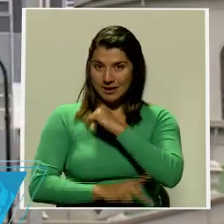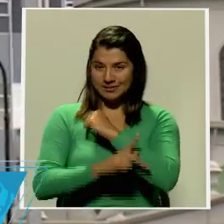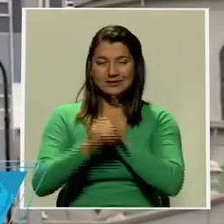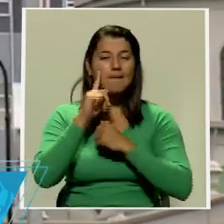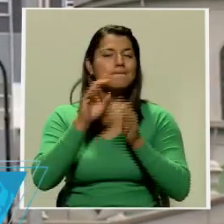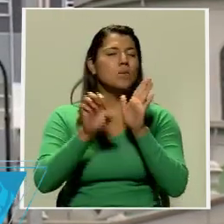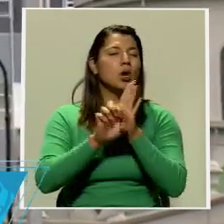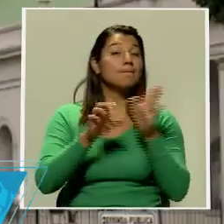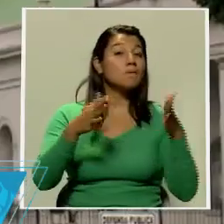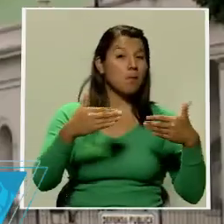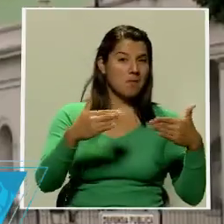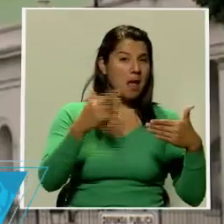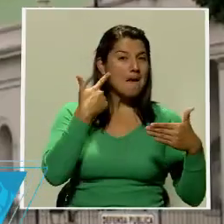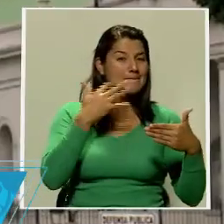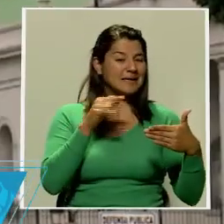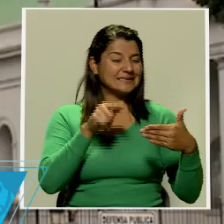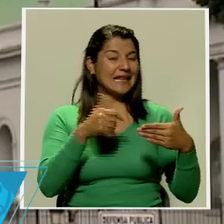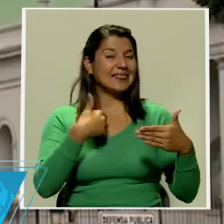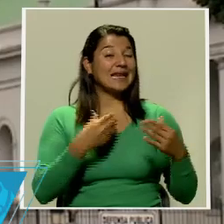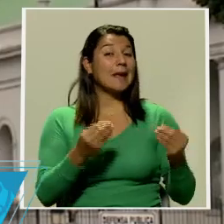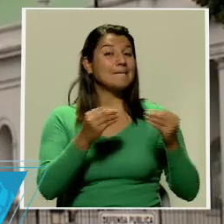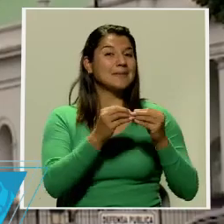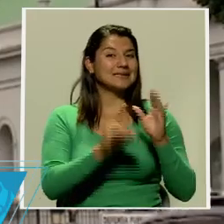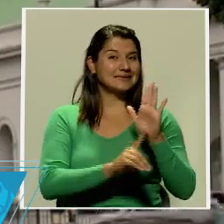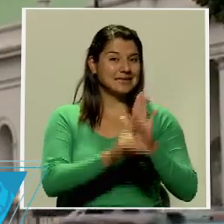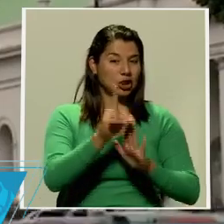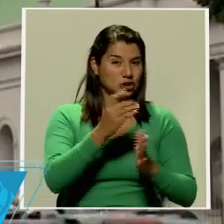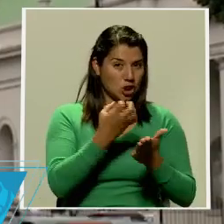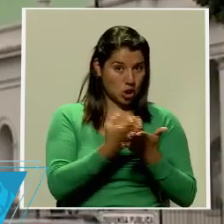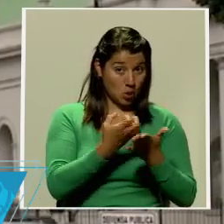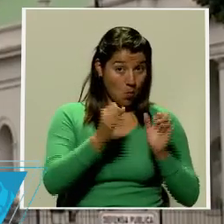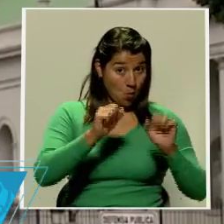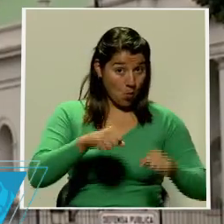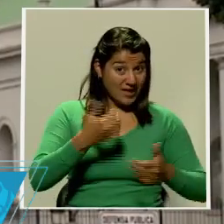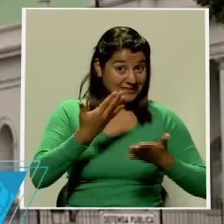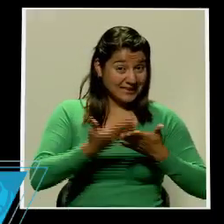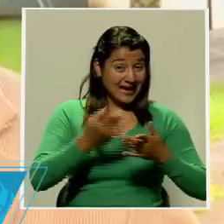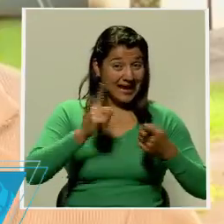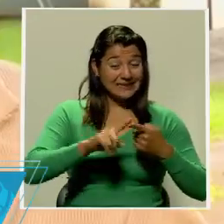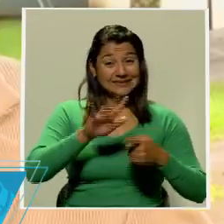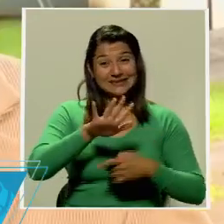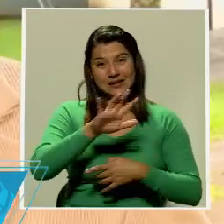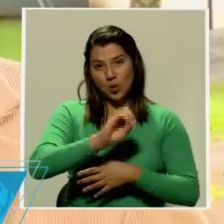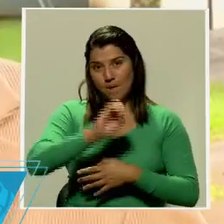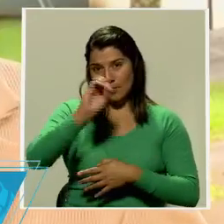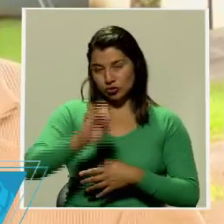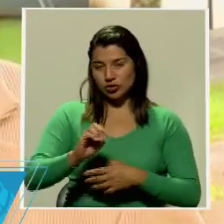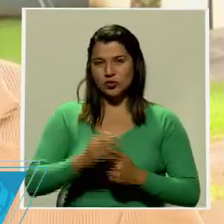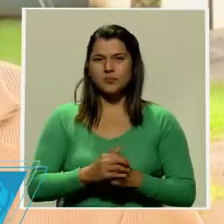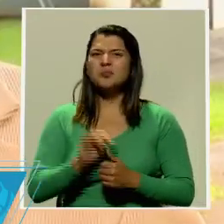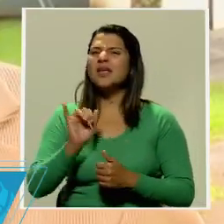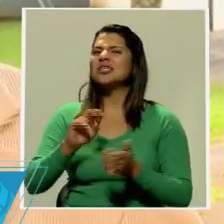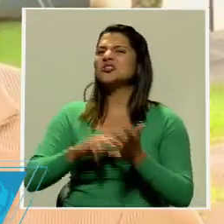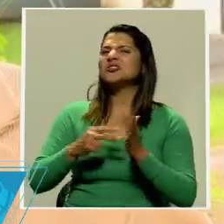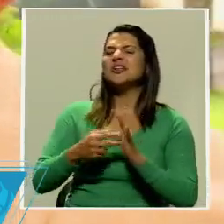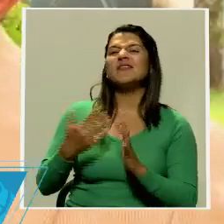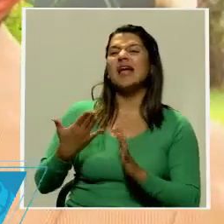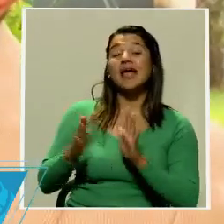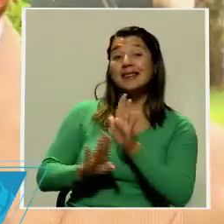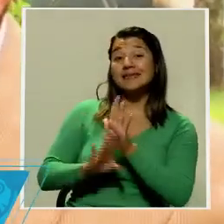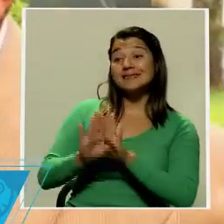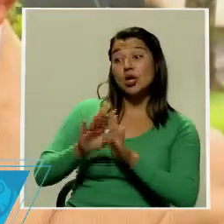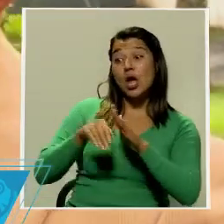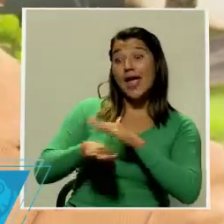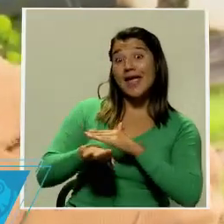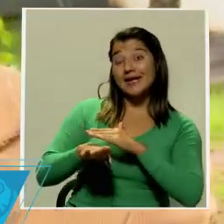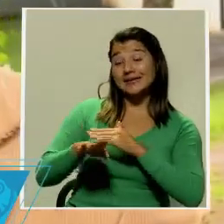uno de los que se espera que tendría un mayor crecimiento, llegando a 5%. Eso lo que quiere decir es que el crecimiento en